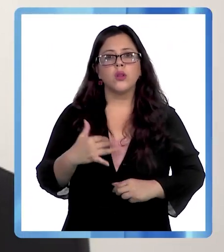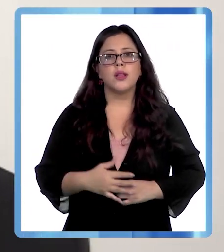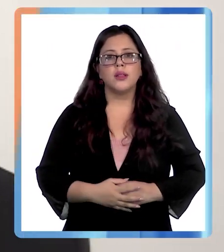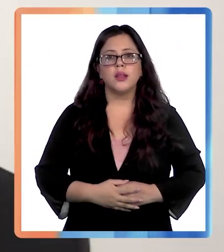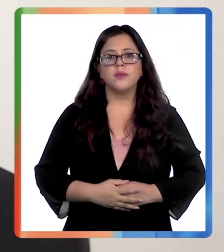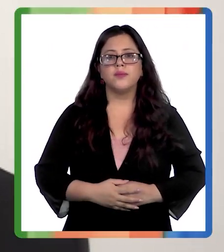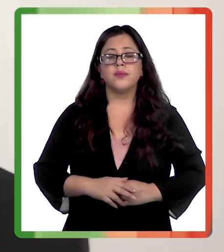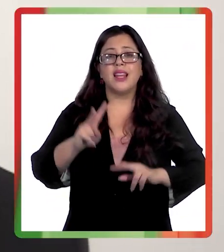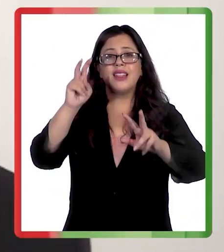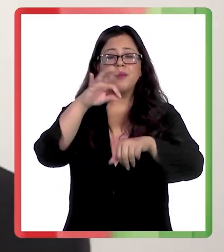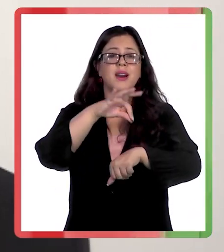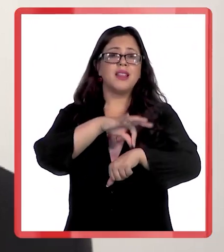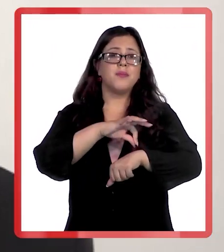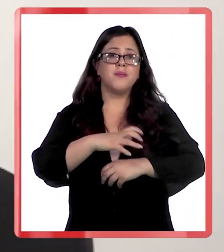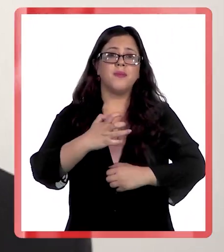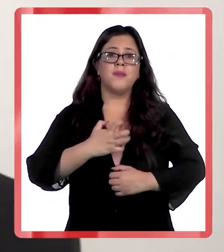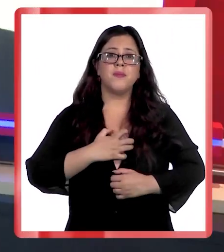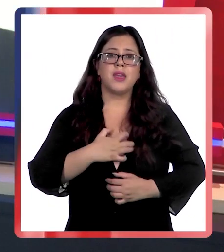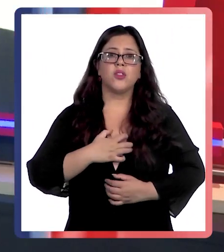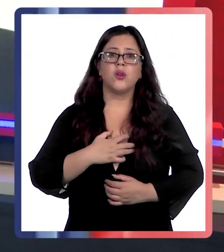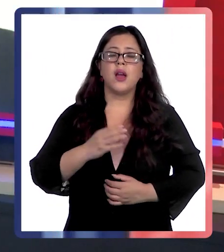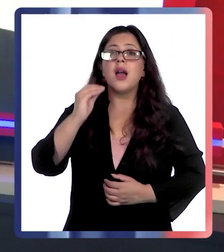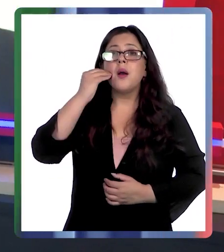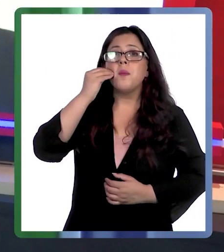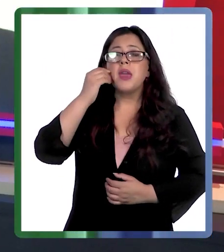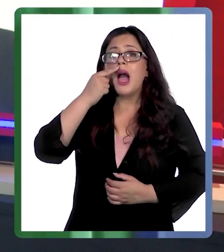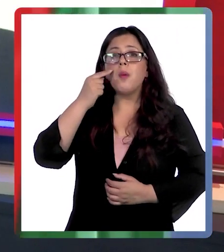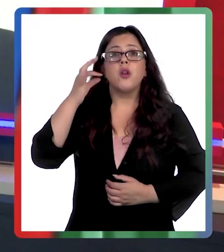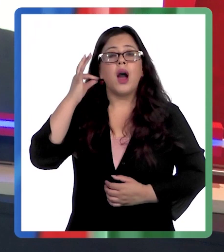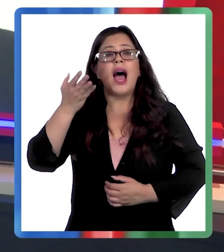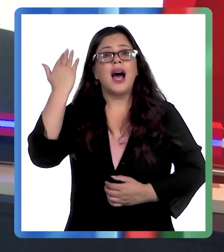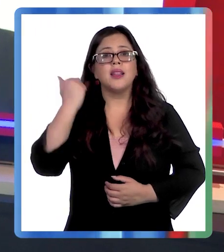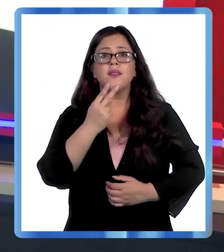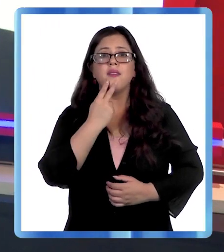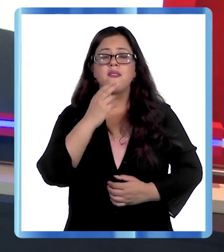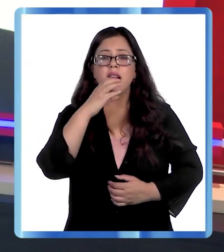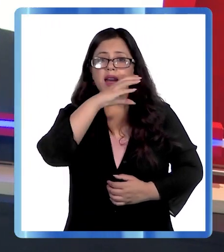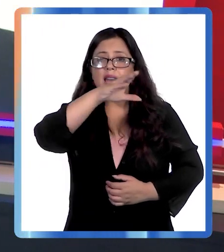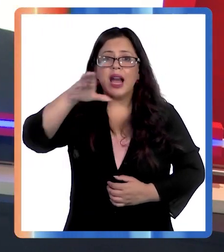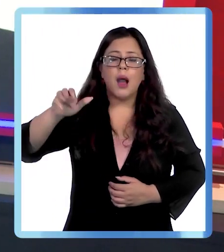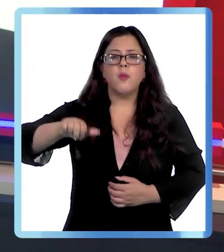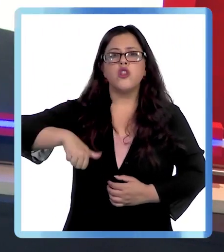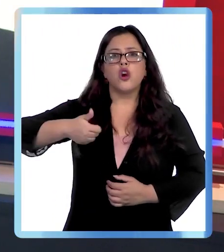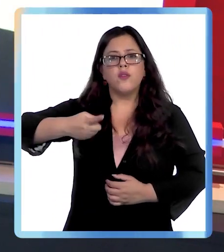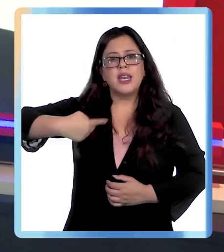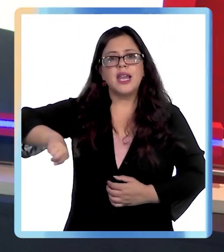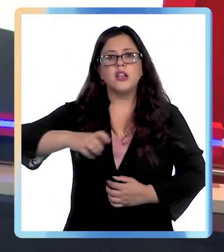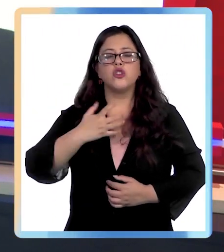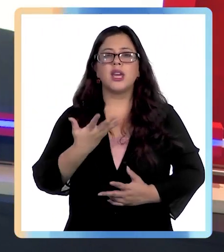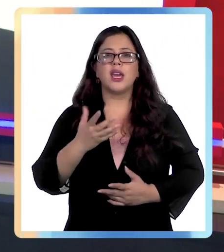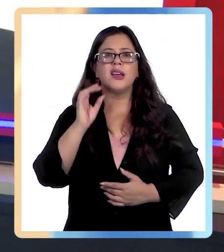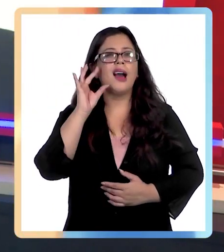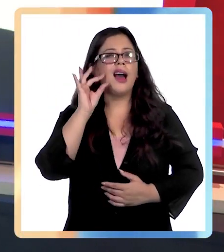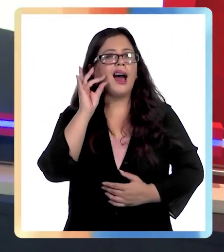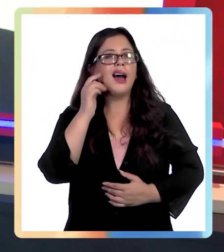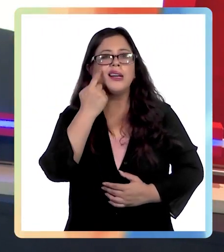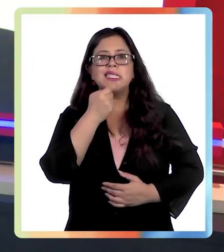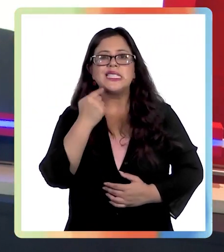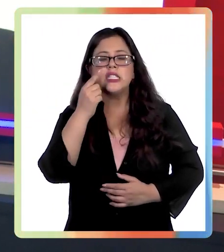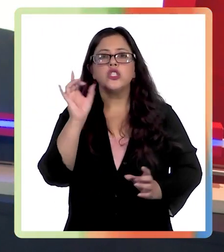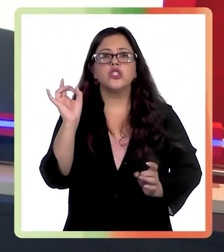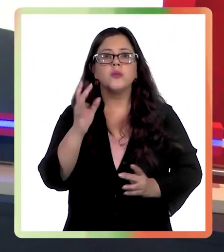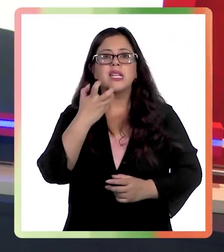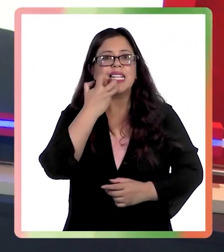importante fíjate la odontofobia mis abuelitos que vivían en una zona rural me contaban que Desde jóvenes cuando les molestaba una